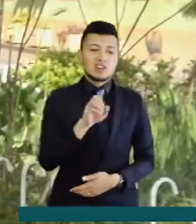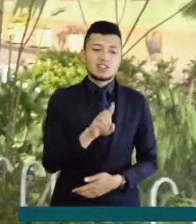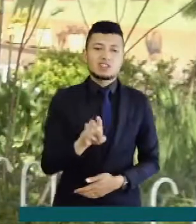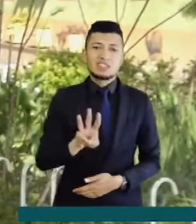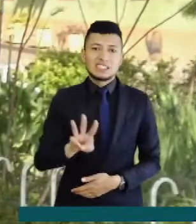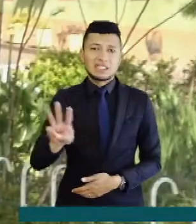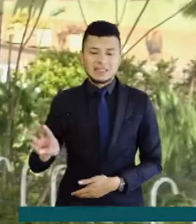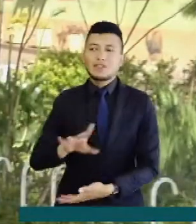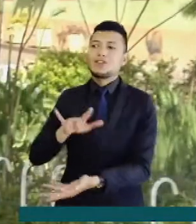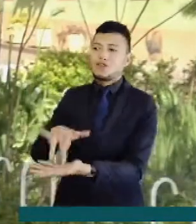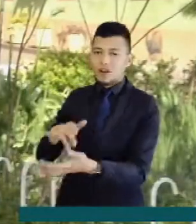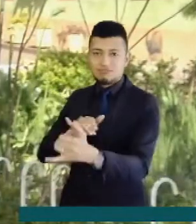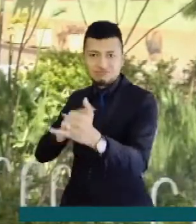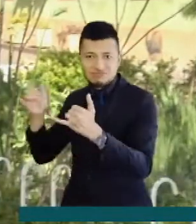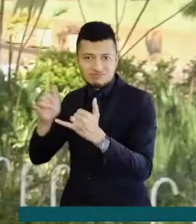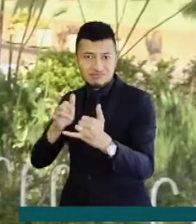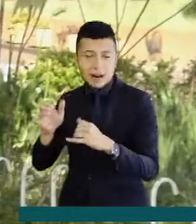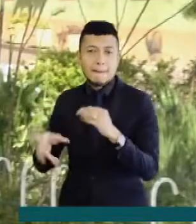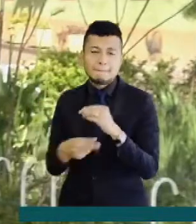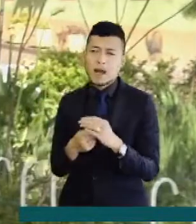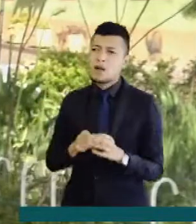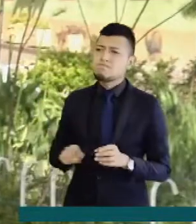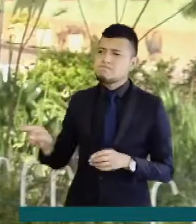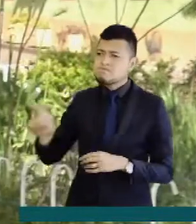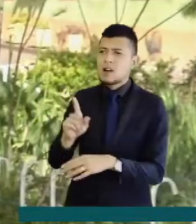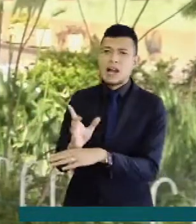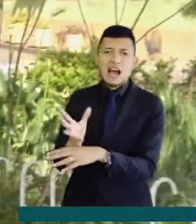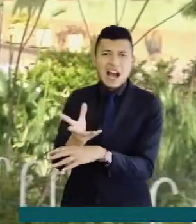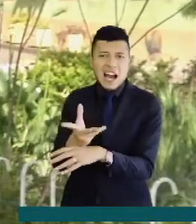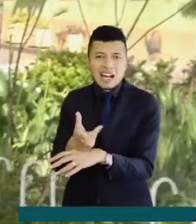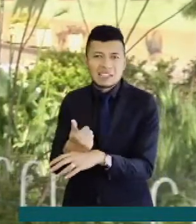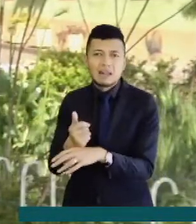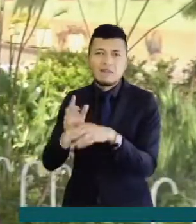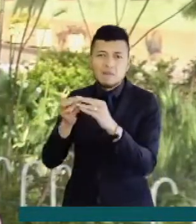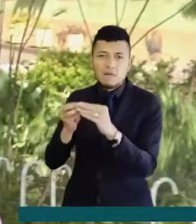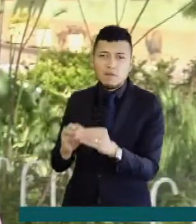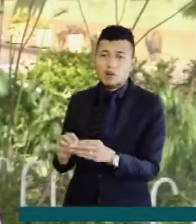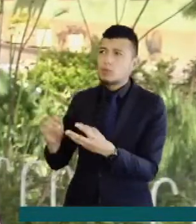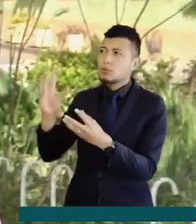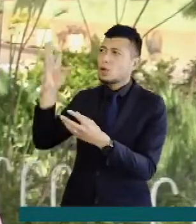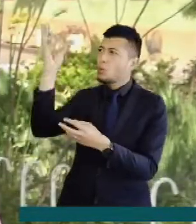todo lo que es la parte artesanal, las estalactitas y estalagmitas,